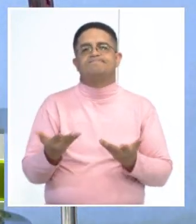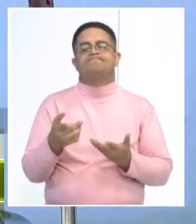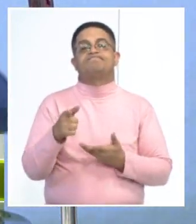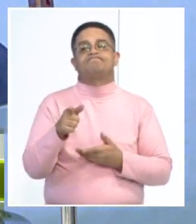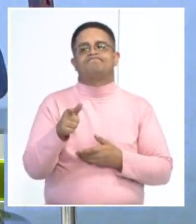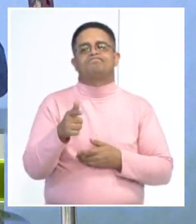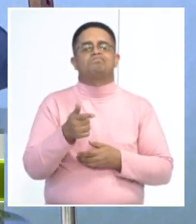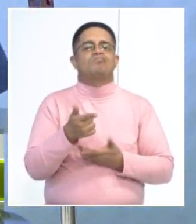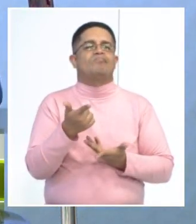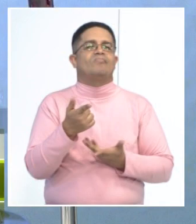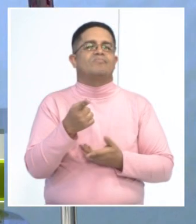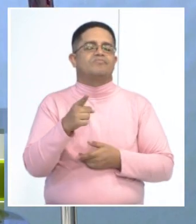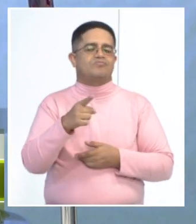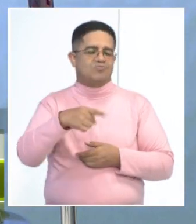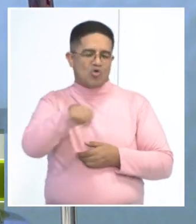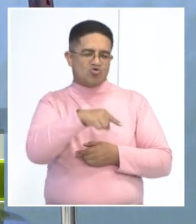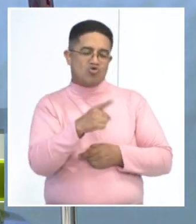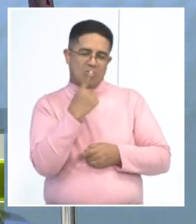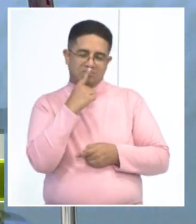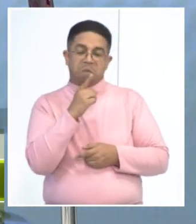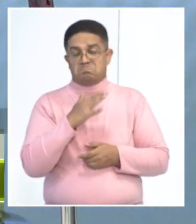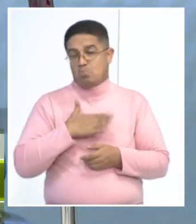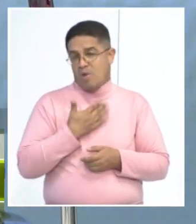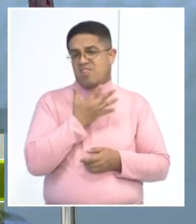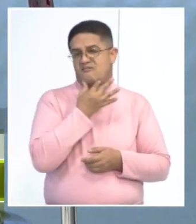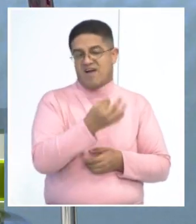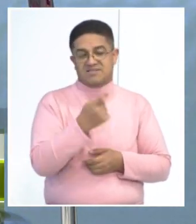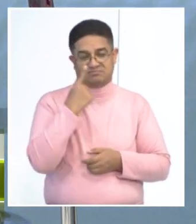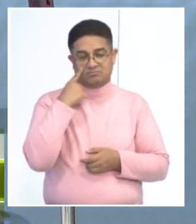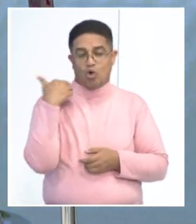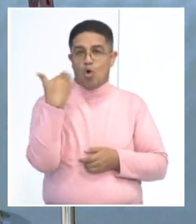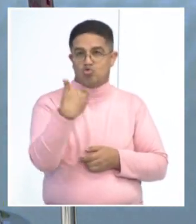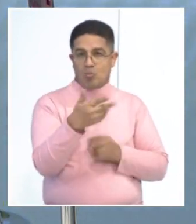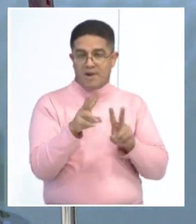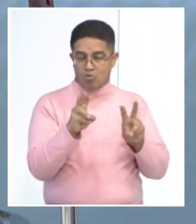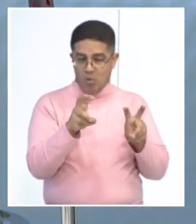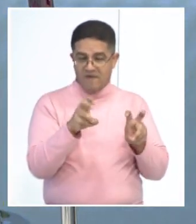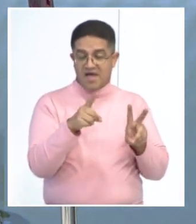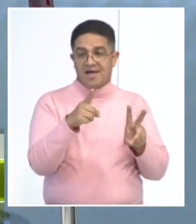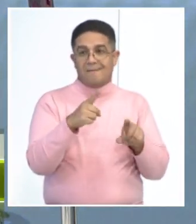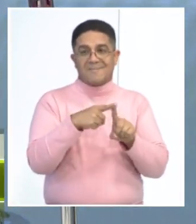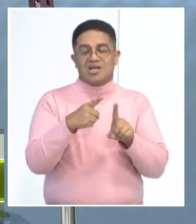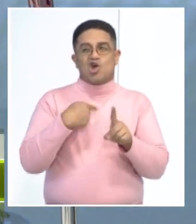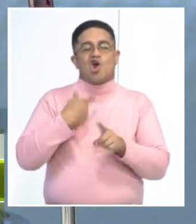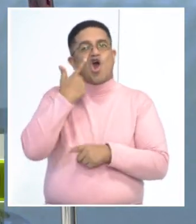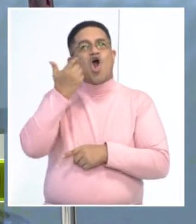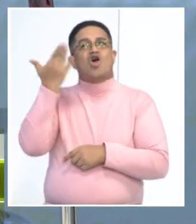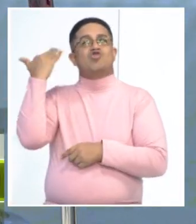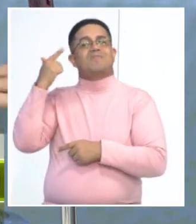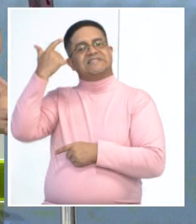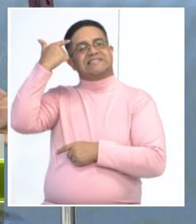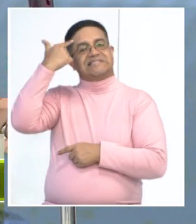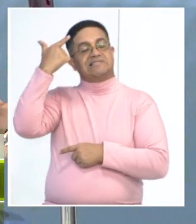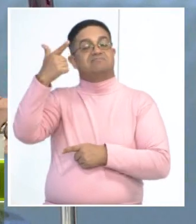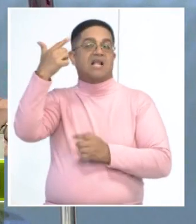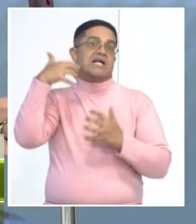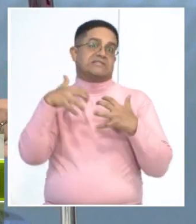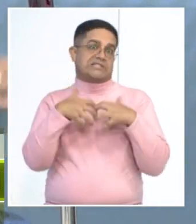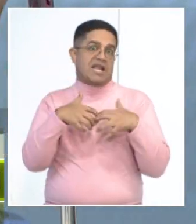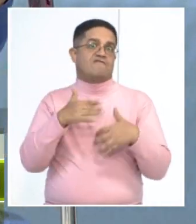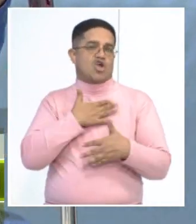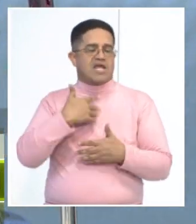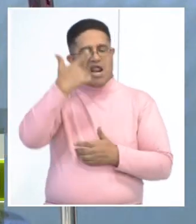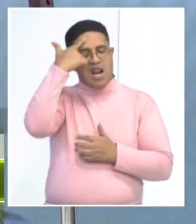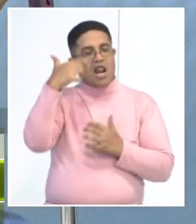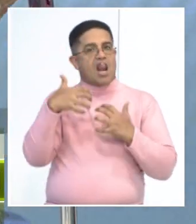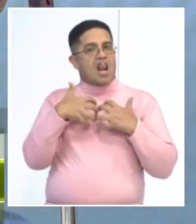fácil habituarnos a cosas nuevas que deshabituarnos. Nuestro cerebro siempre va a querer estar haciendo algo.